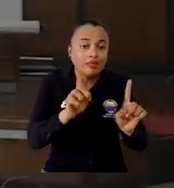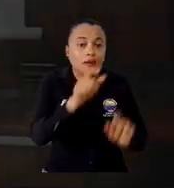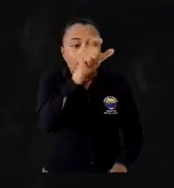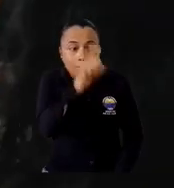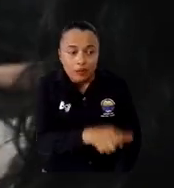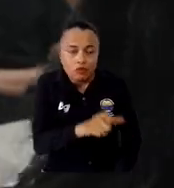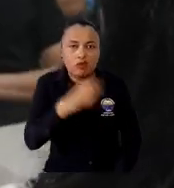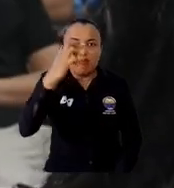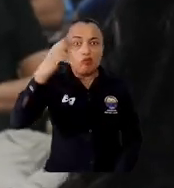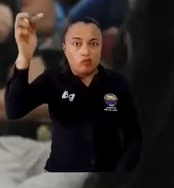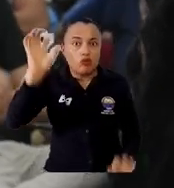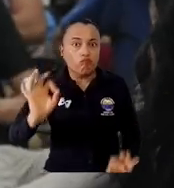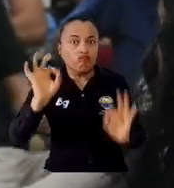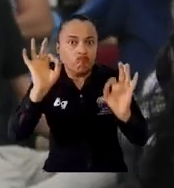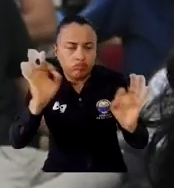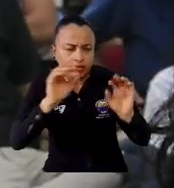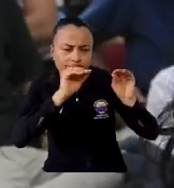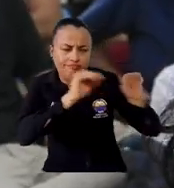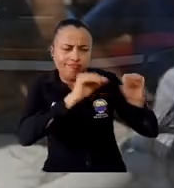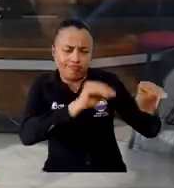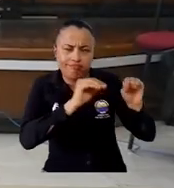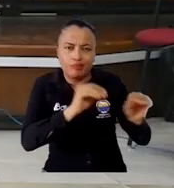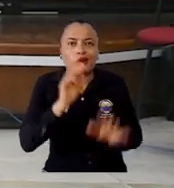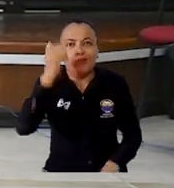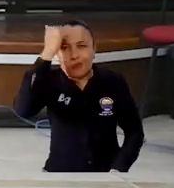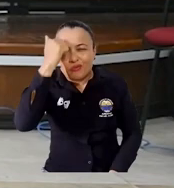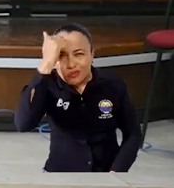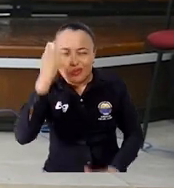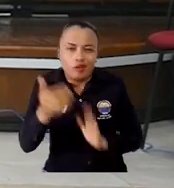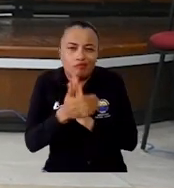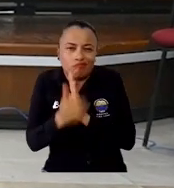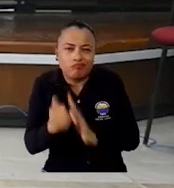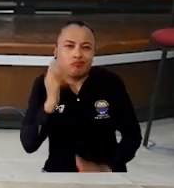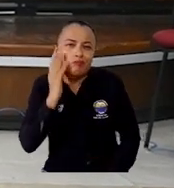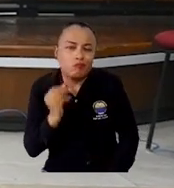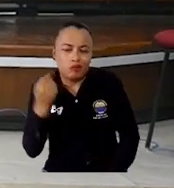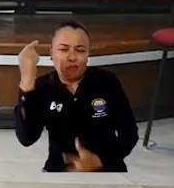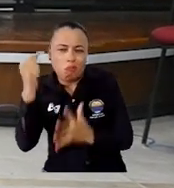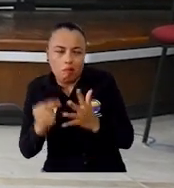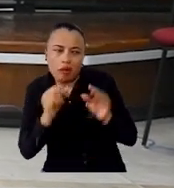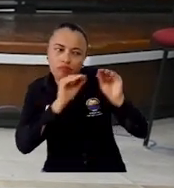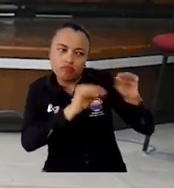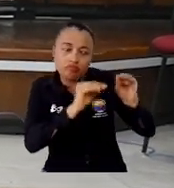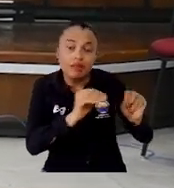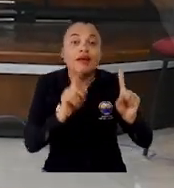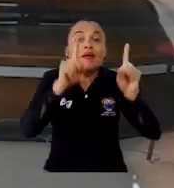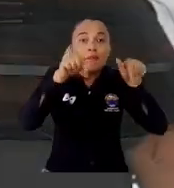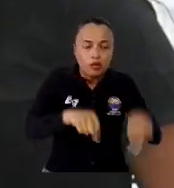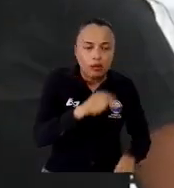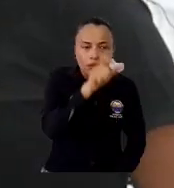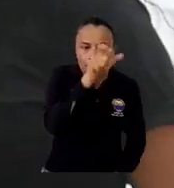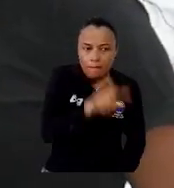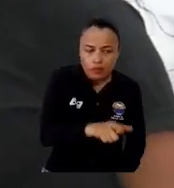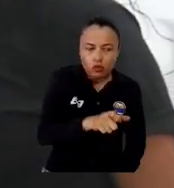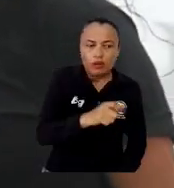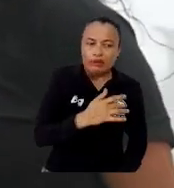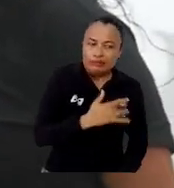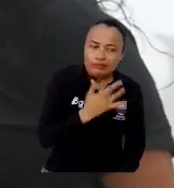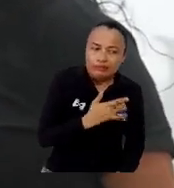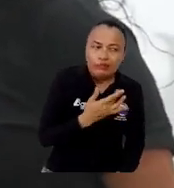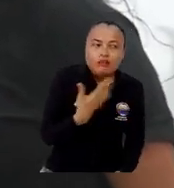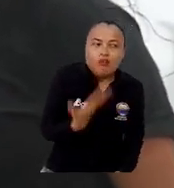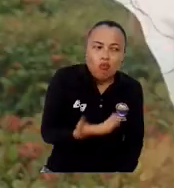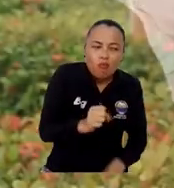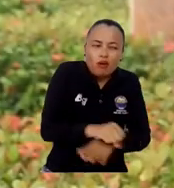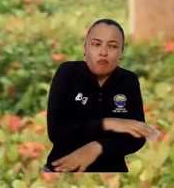gran profesional al que hay que formar y darle la mejor forma académica posible, con expertos, con profesores, pero otros también que piensan